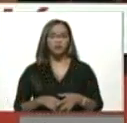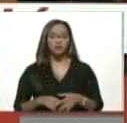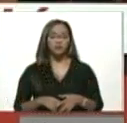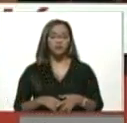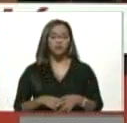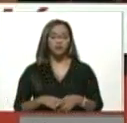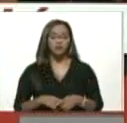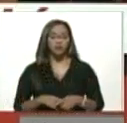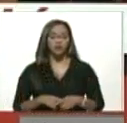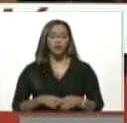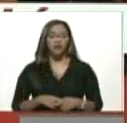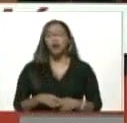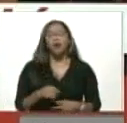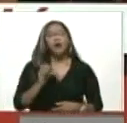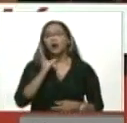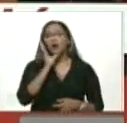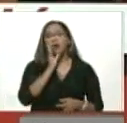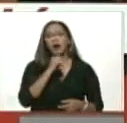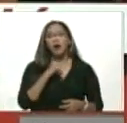No hay ninguna